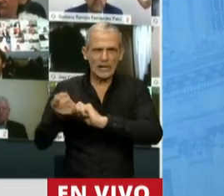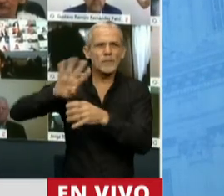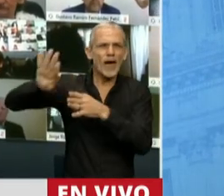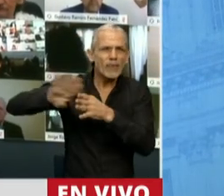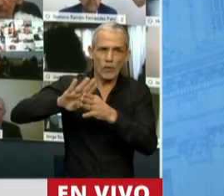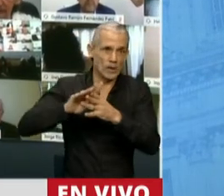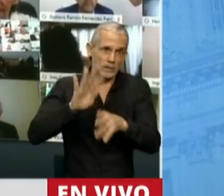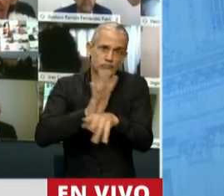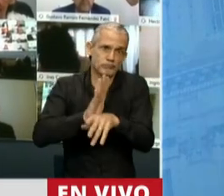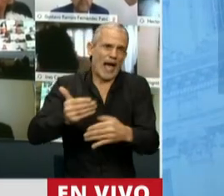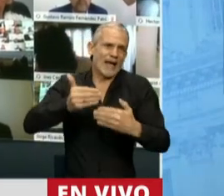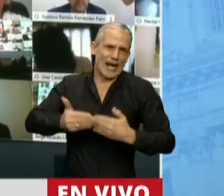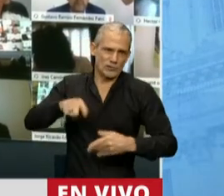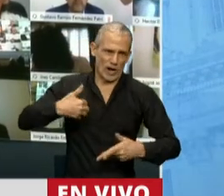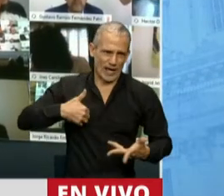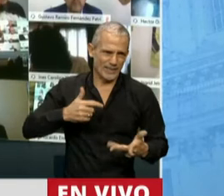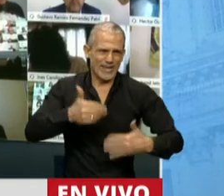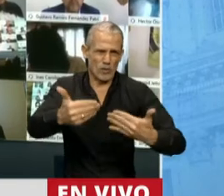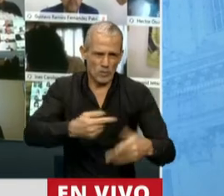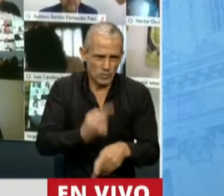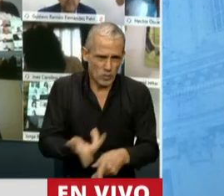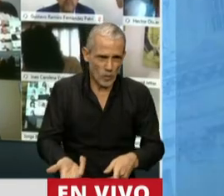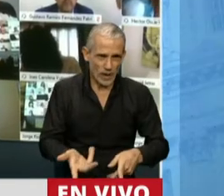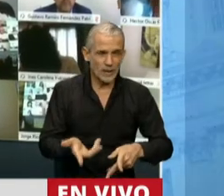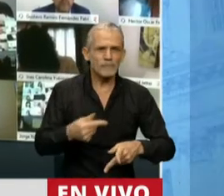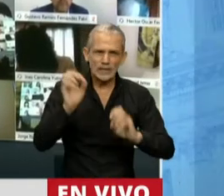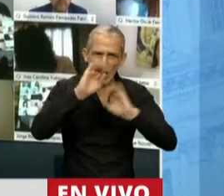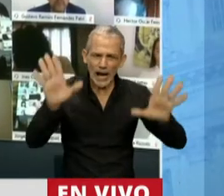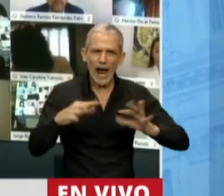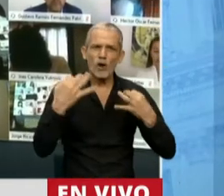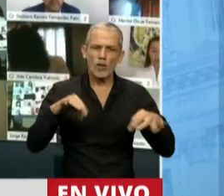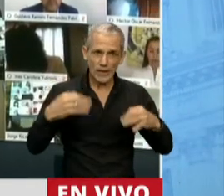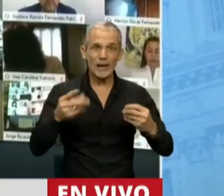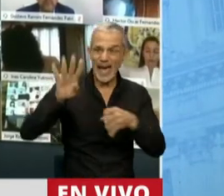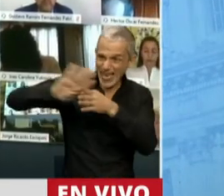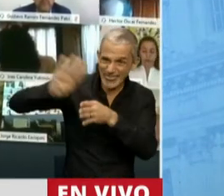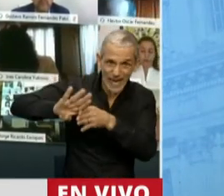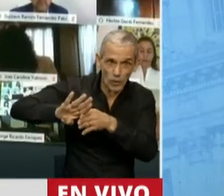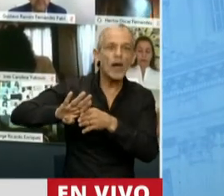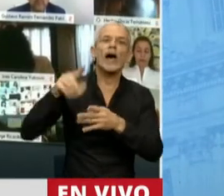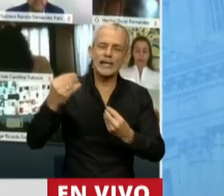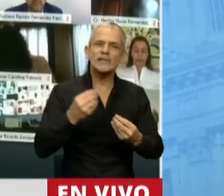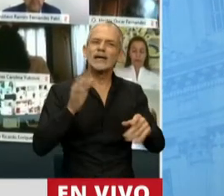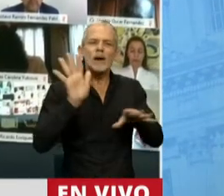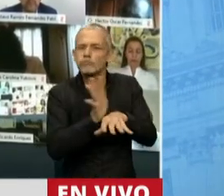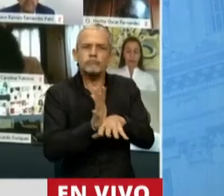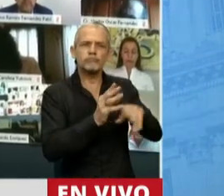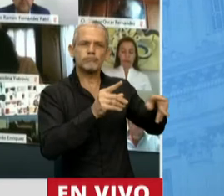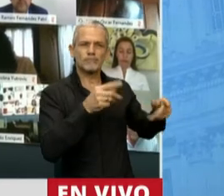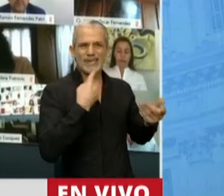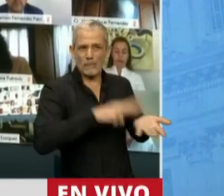este país. Así que me parece muy importante dejar claro de que la deuda no es otra cosa que déficits fiscales